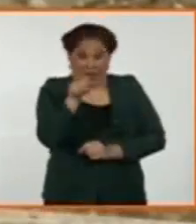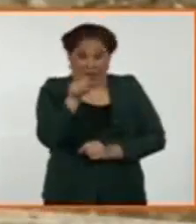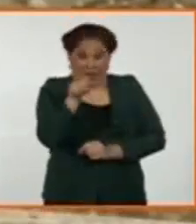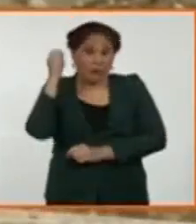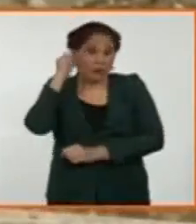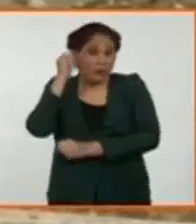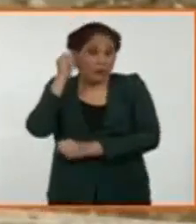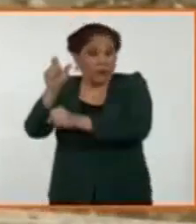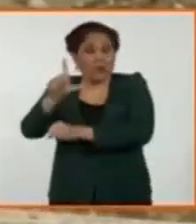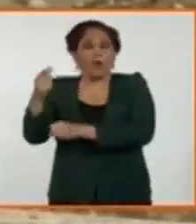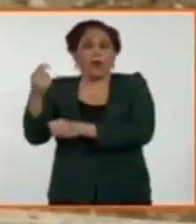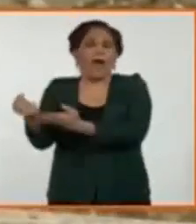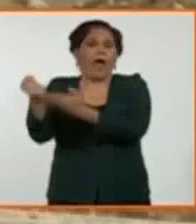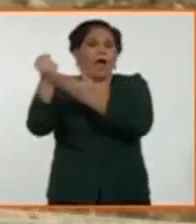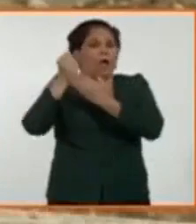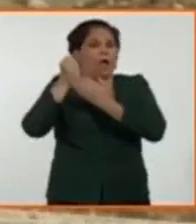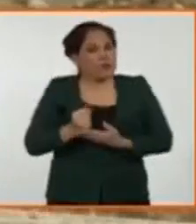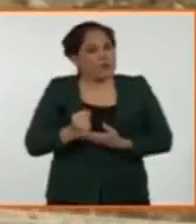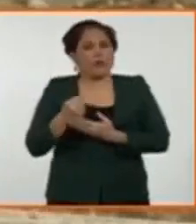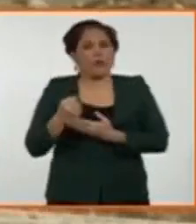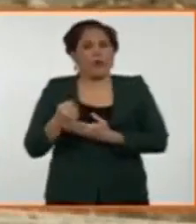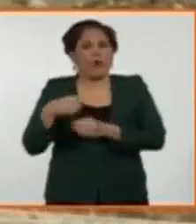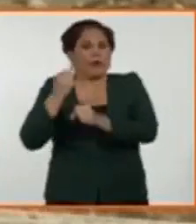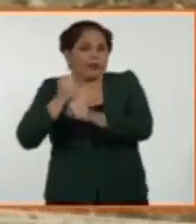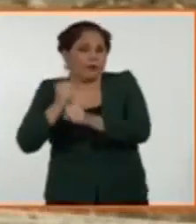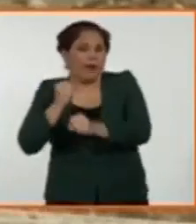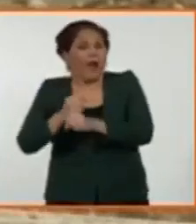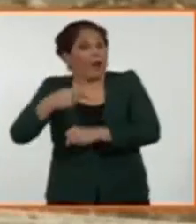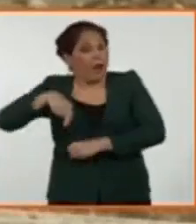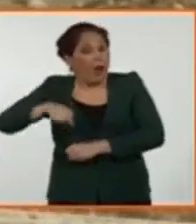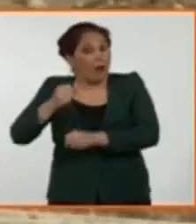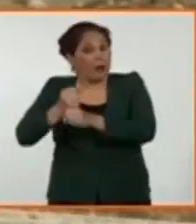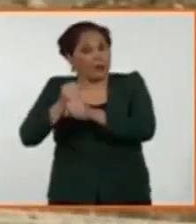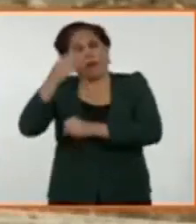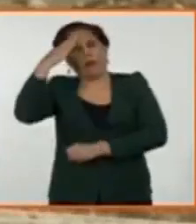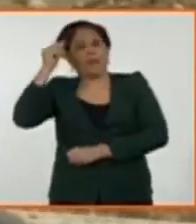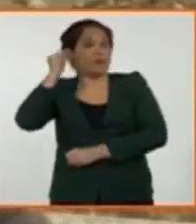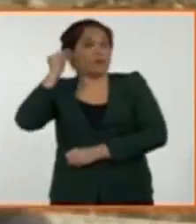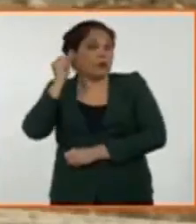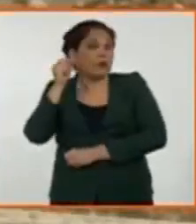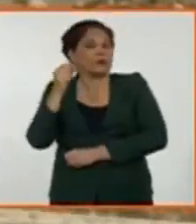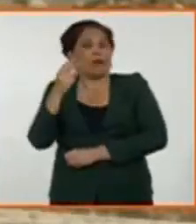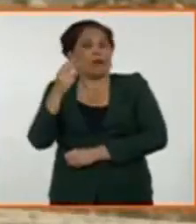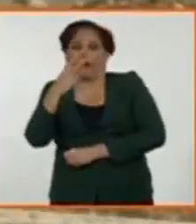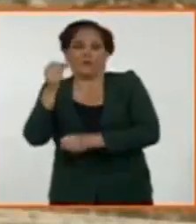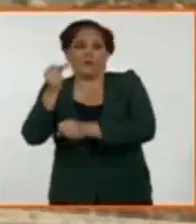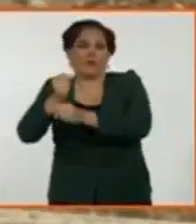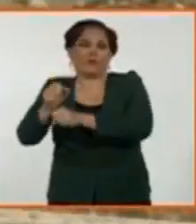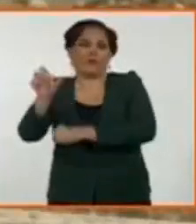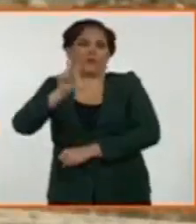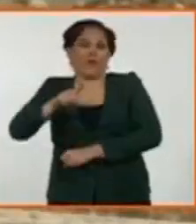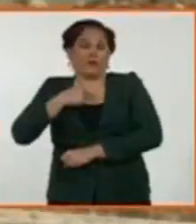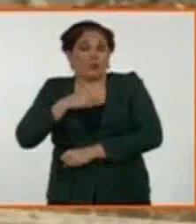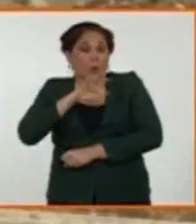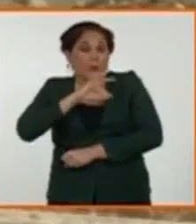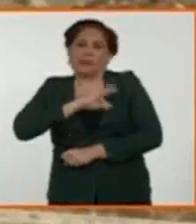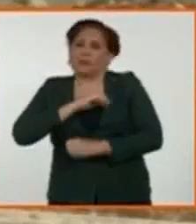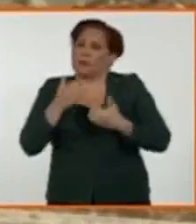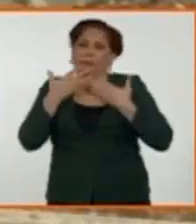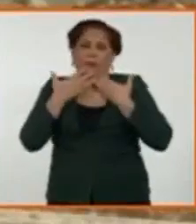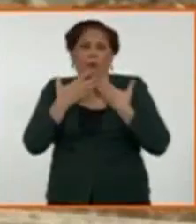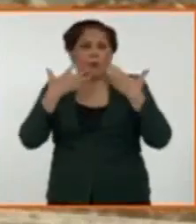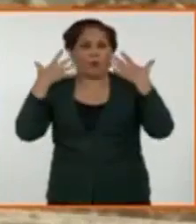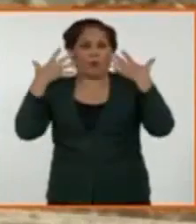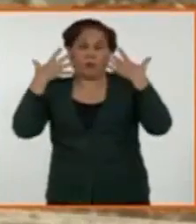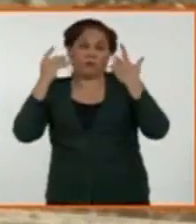a mis hijos y que me consigue un trabajo que estoy trabajando y que hoy así mismo cuando una persona se incorporó la sociedad todo su medio cambia y